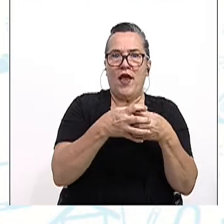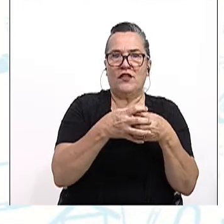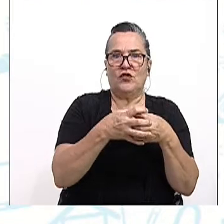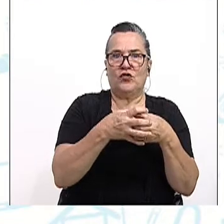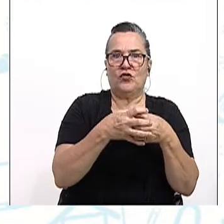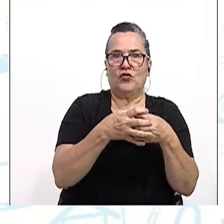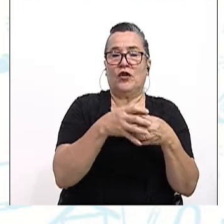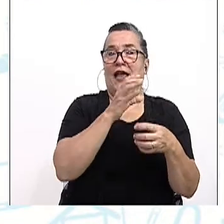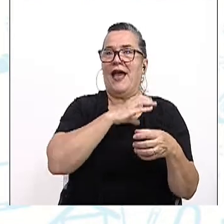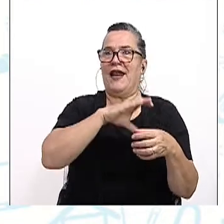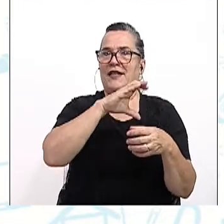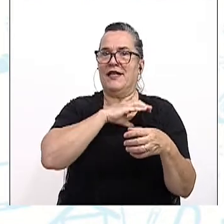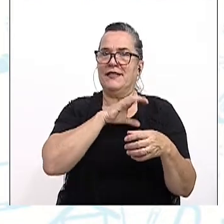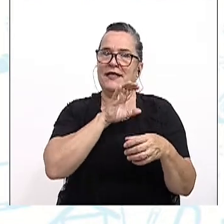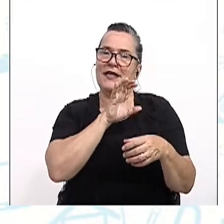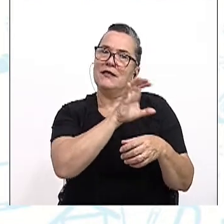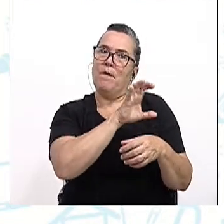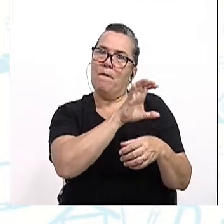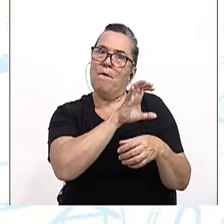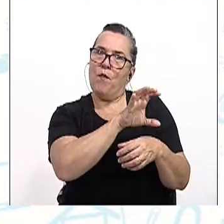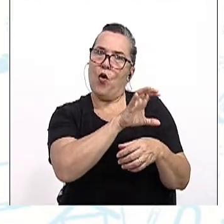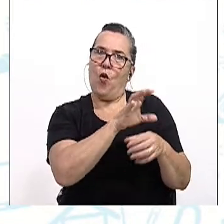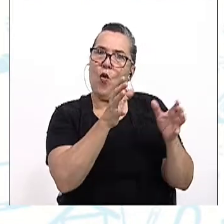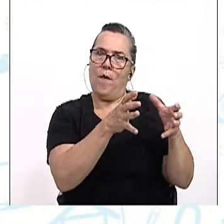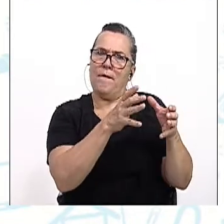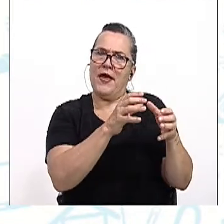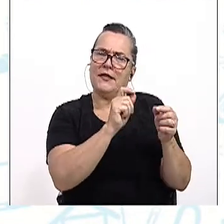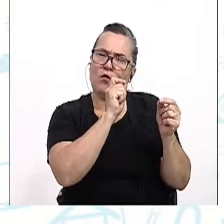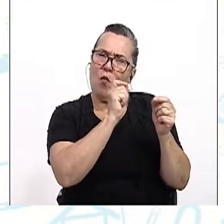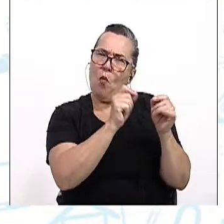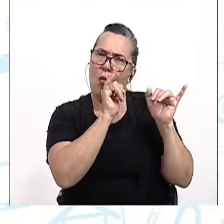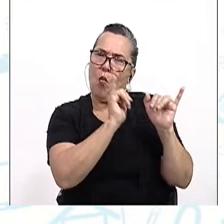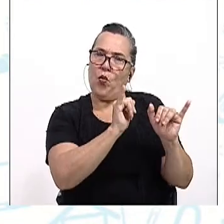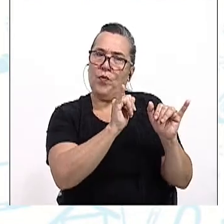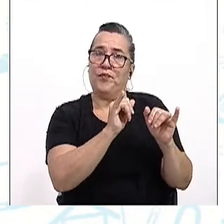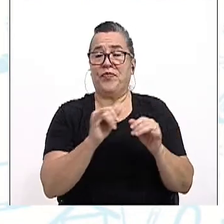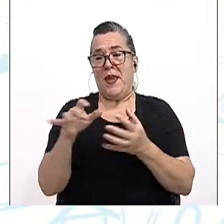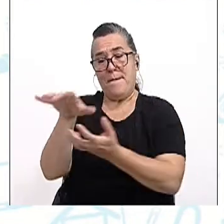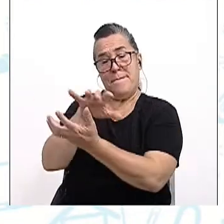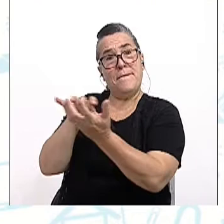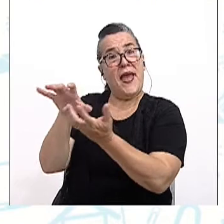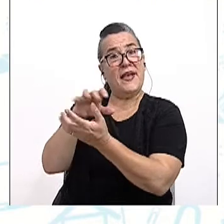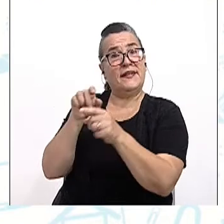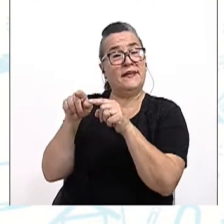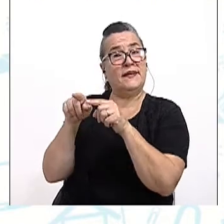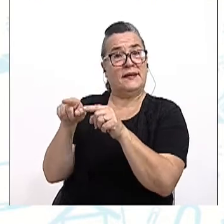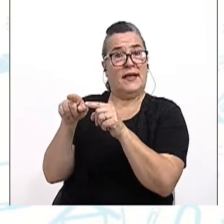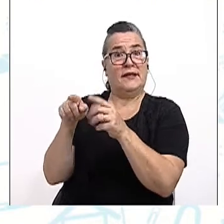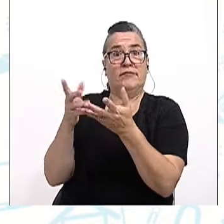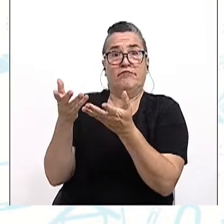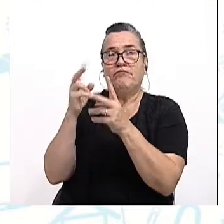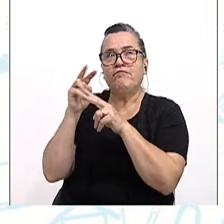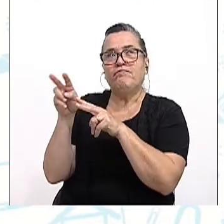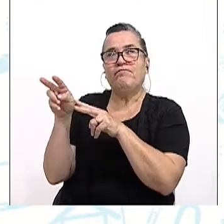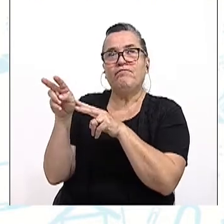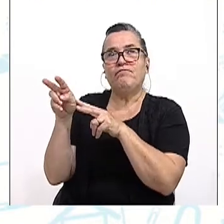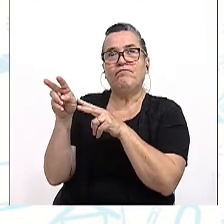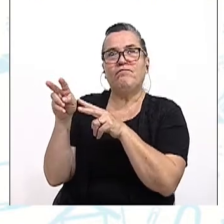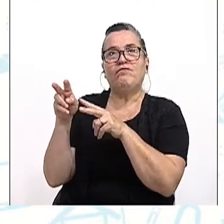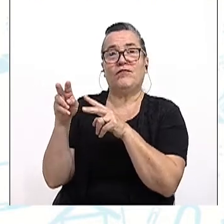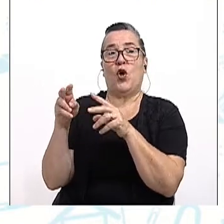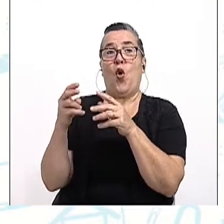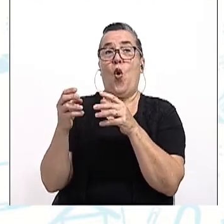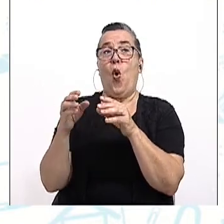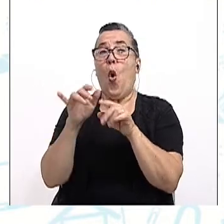tener características propias y muy definidas. Y las mezclas, como pueden ver, van a ser